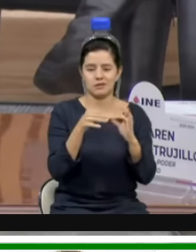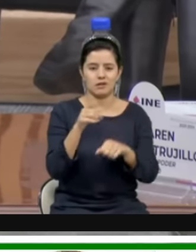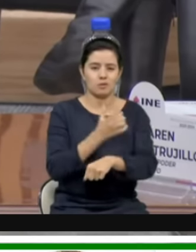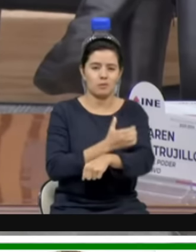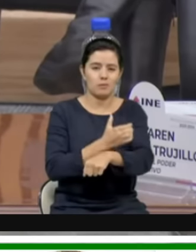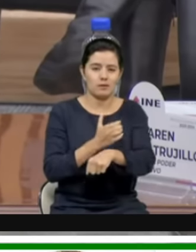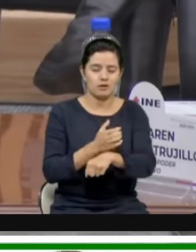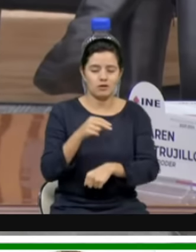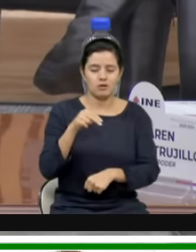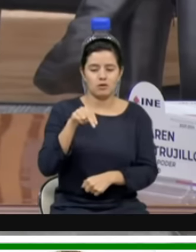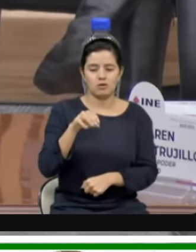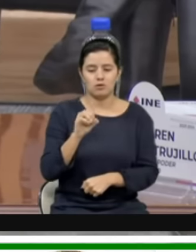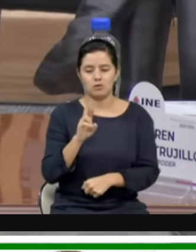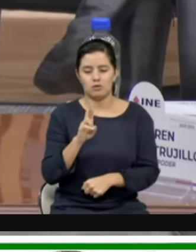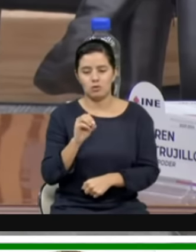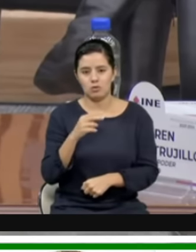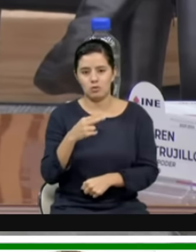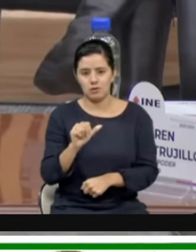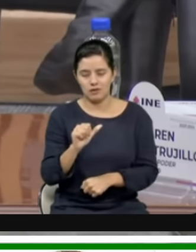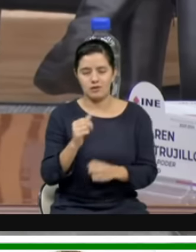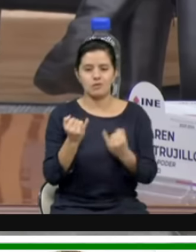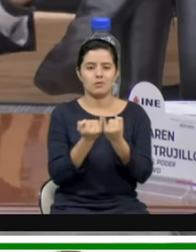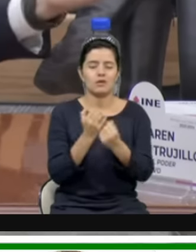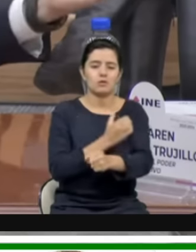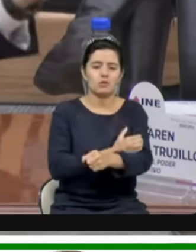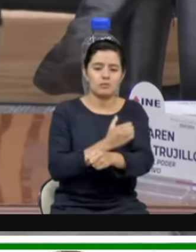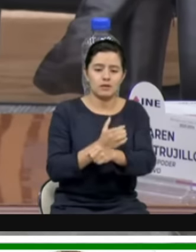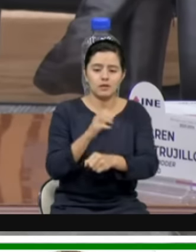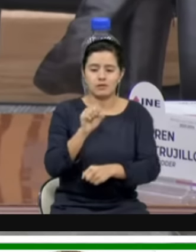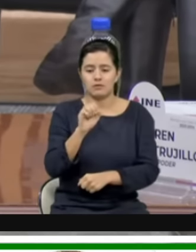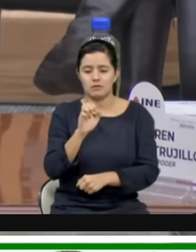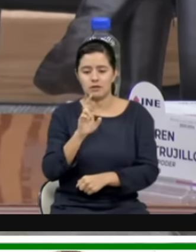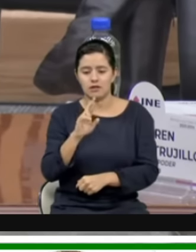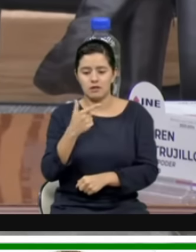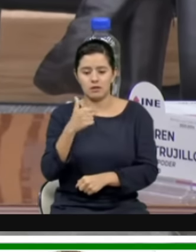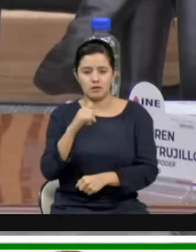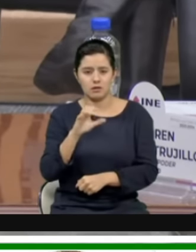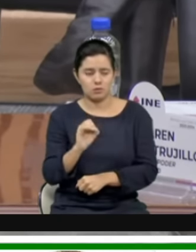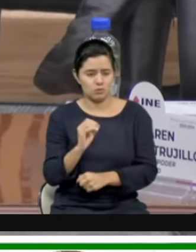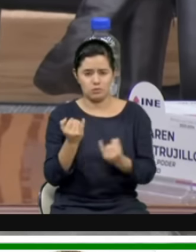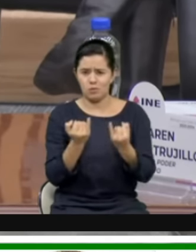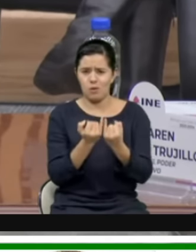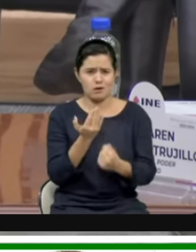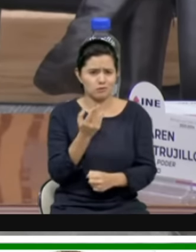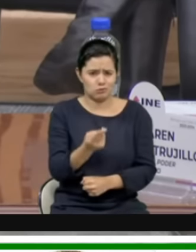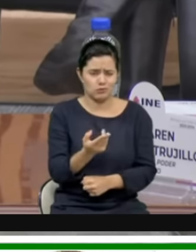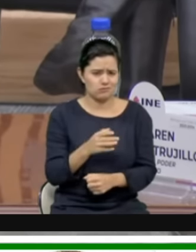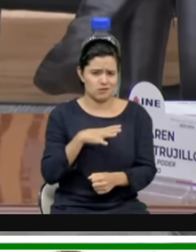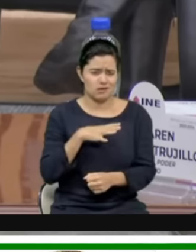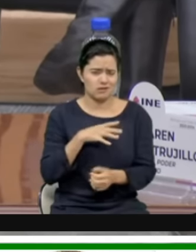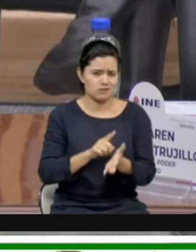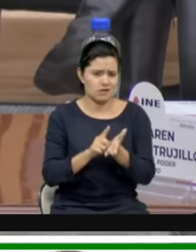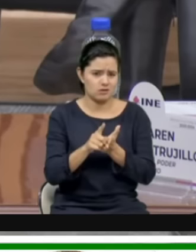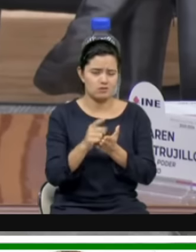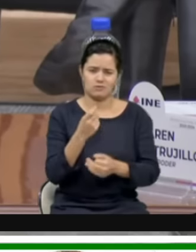Noroña que lo tiene el compañero Sergio Carlos Gutiérrez luna que lo tiene él y que lo tenemos todos